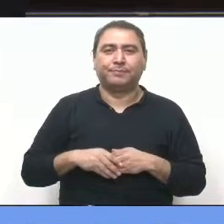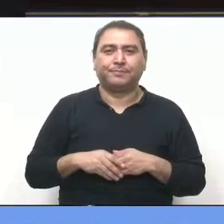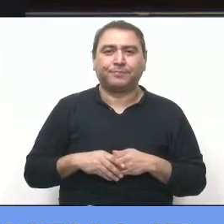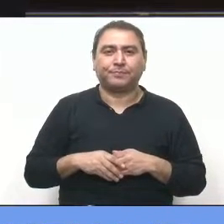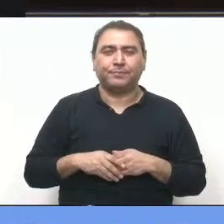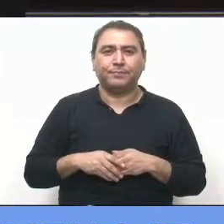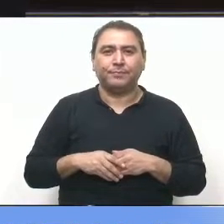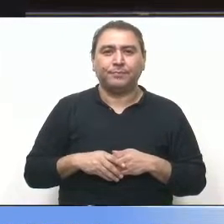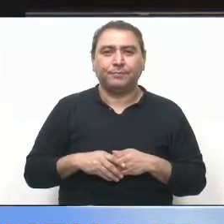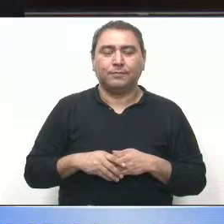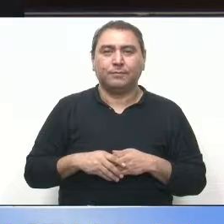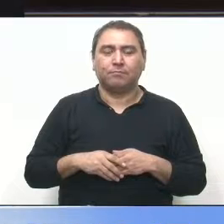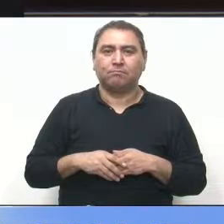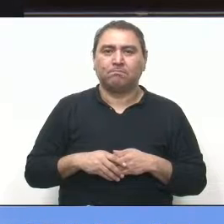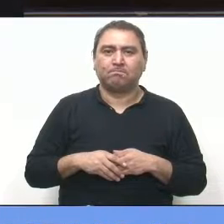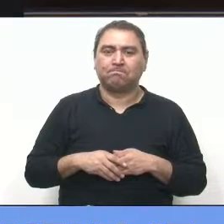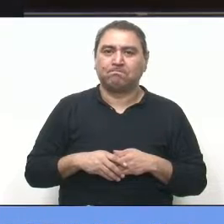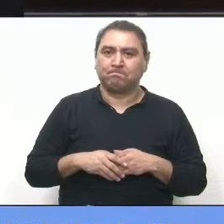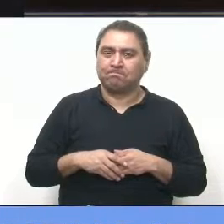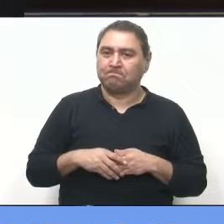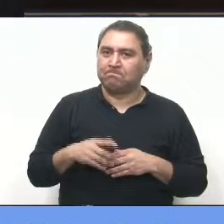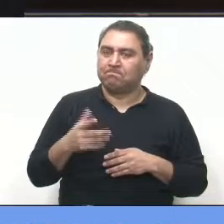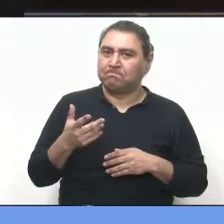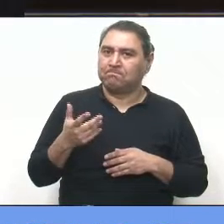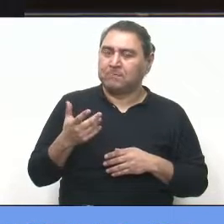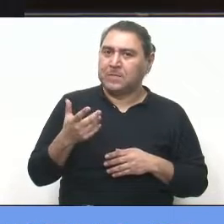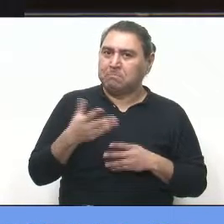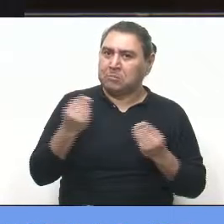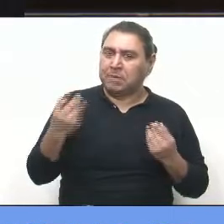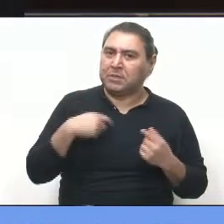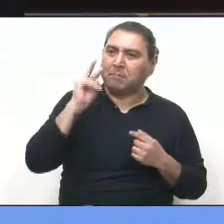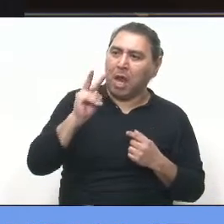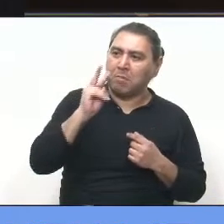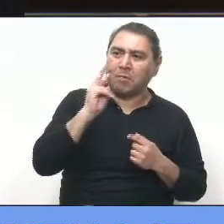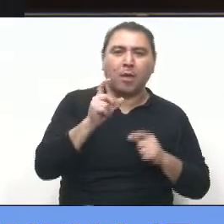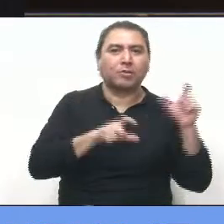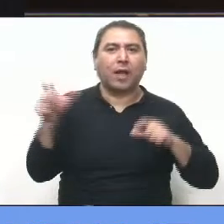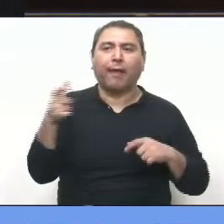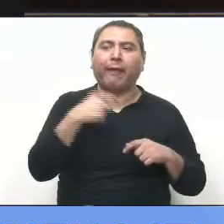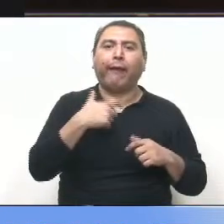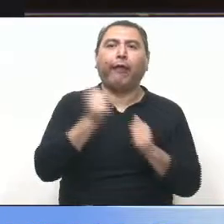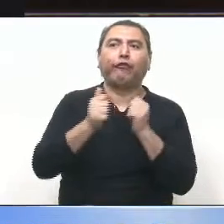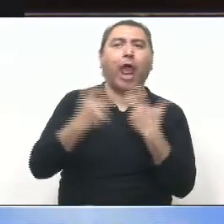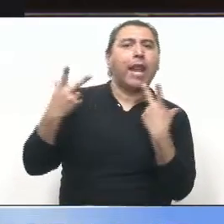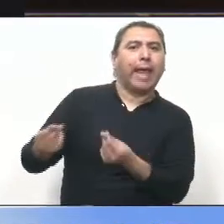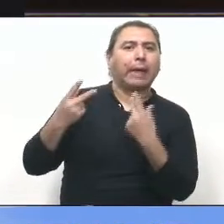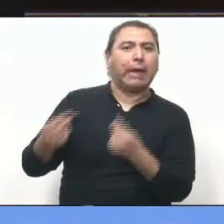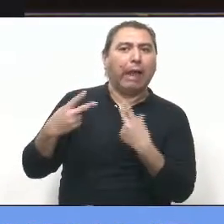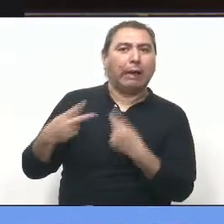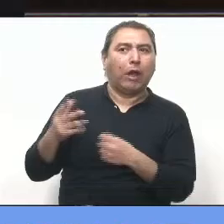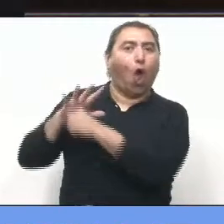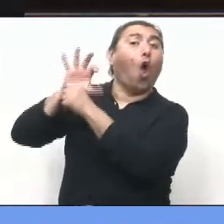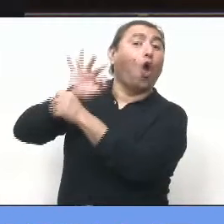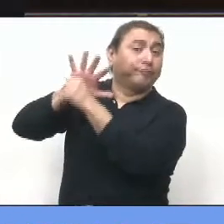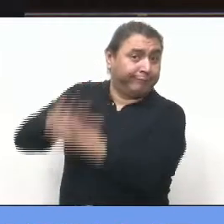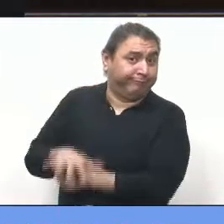Cuando uno ve cómo se quiere negar la historia y cómo se quiere negar las realidades, cuando uno ve